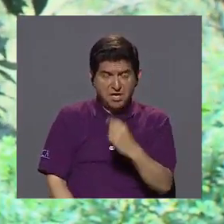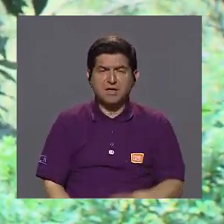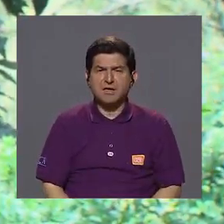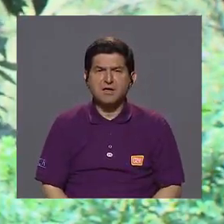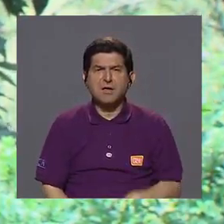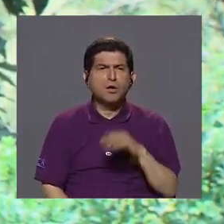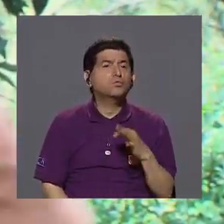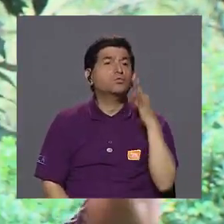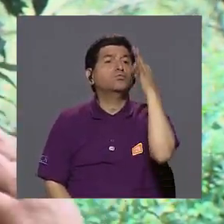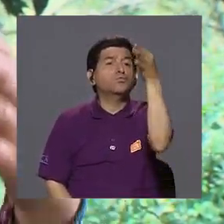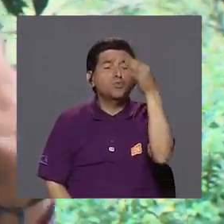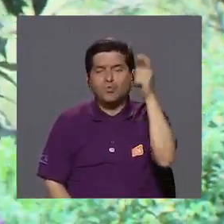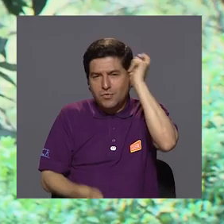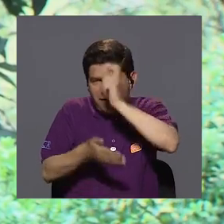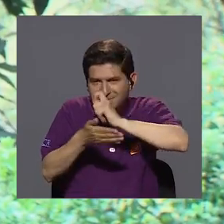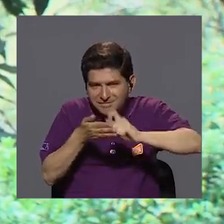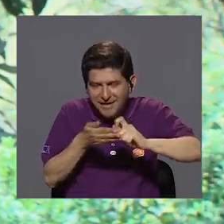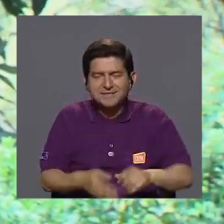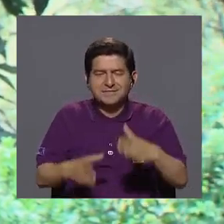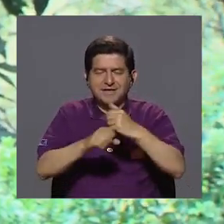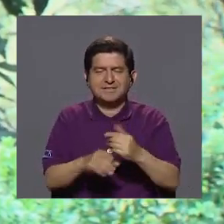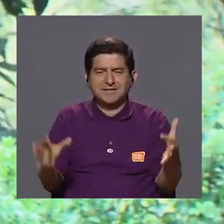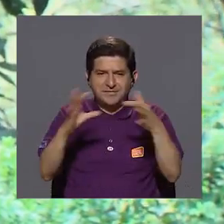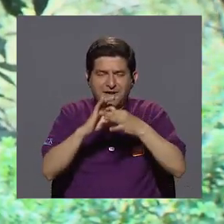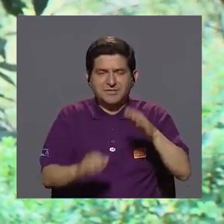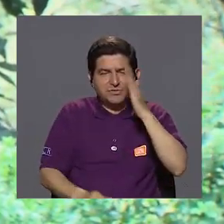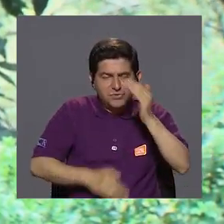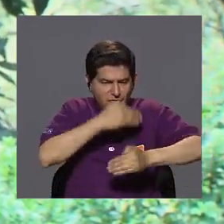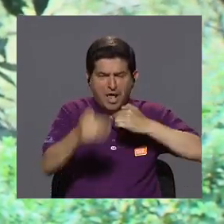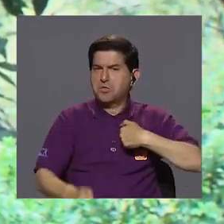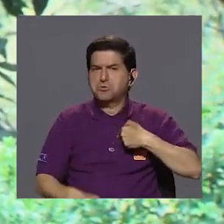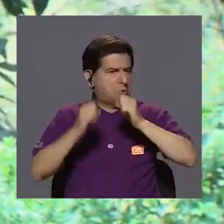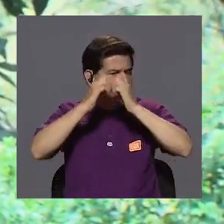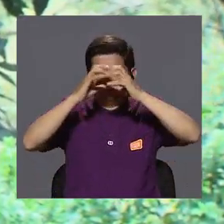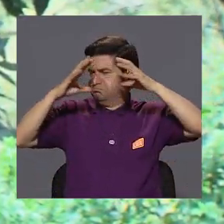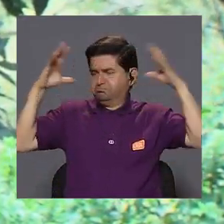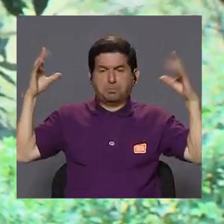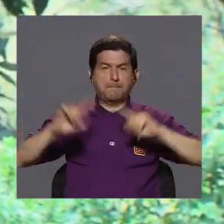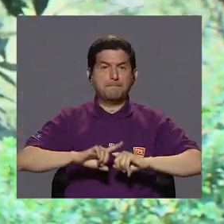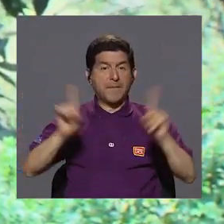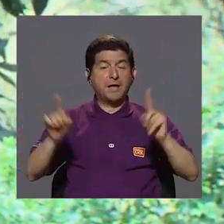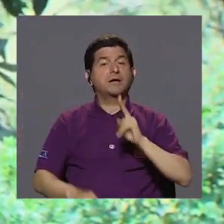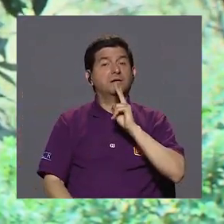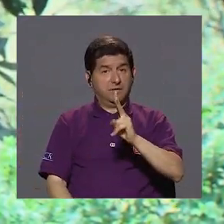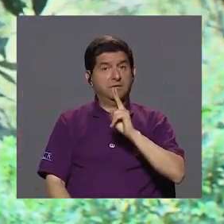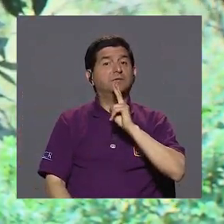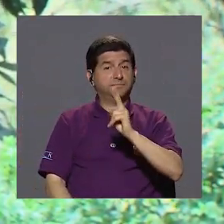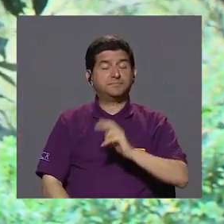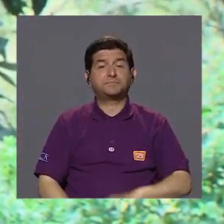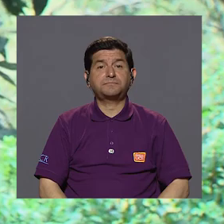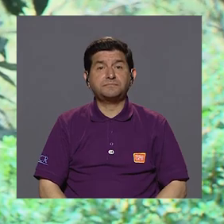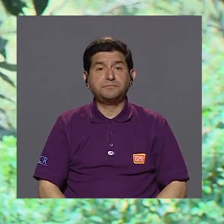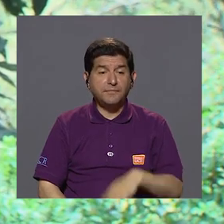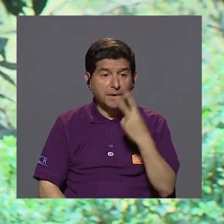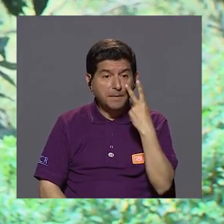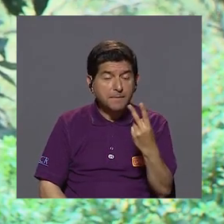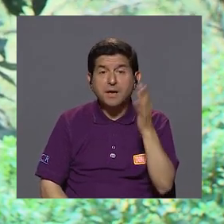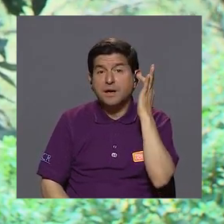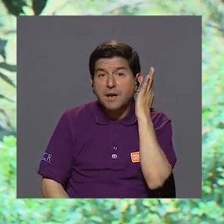preguntado, no sé, vieras que en tantos años vas a hacer una tesis sobre maternidad, ni me lo hubiera imaginado. Pero lo que sí es cierto es